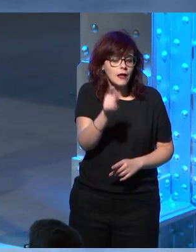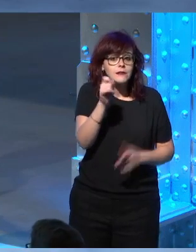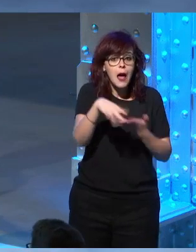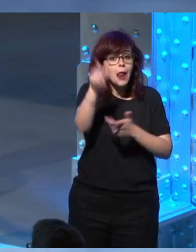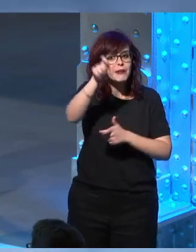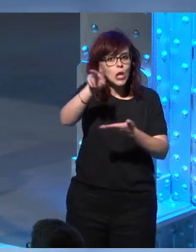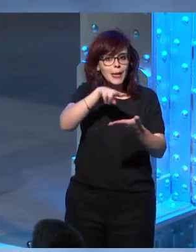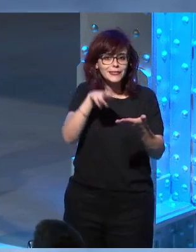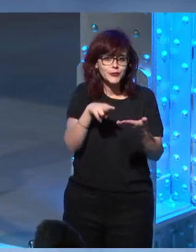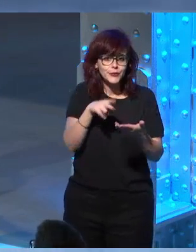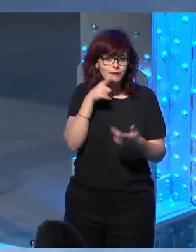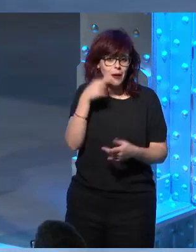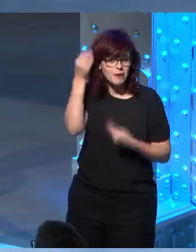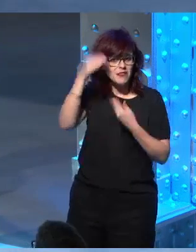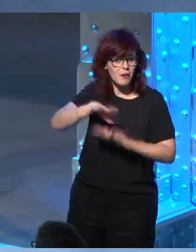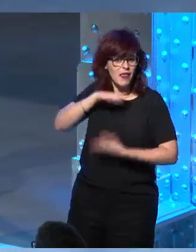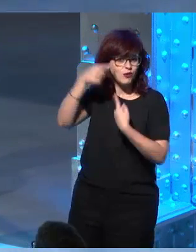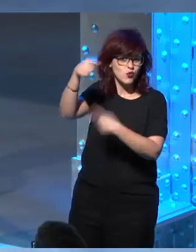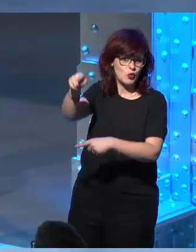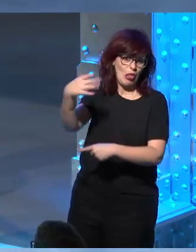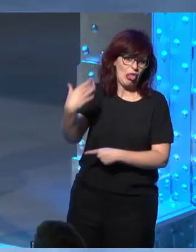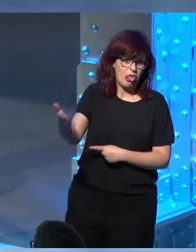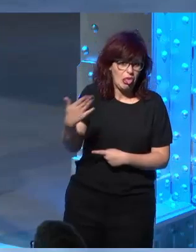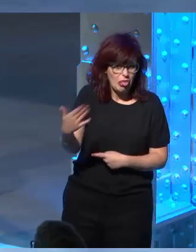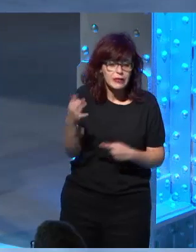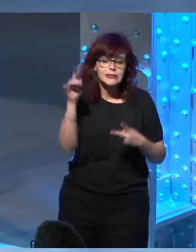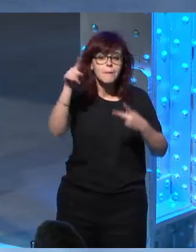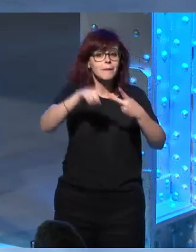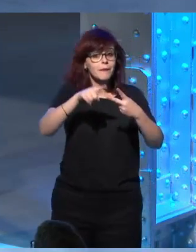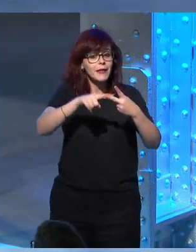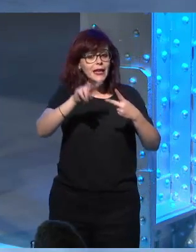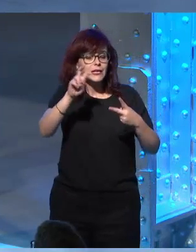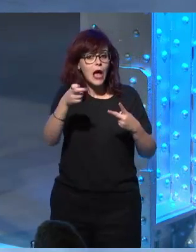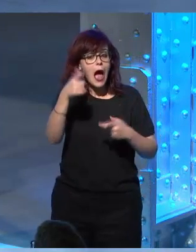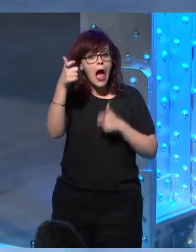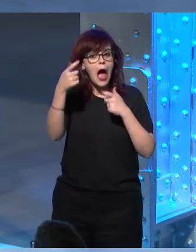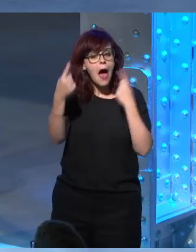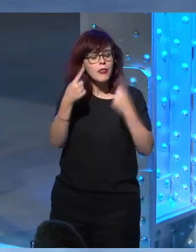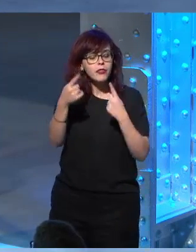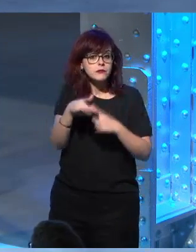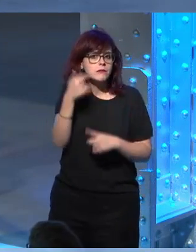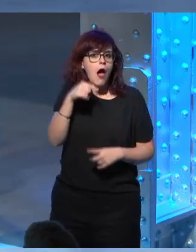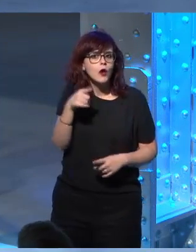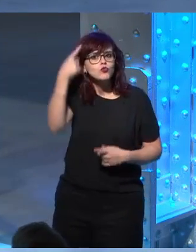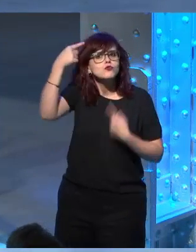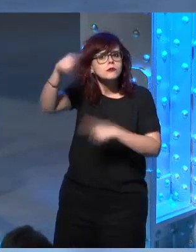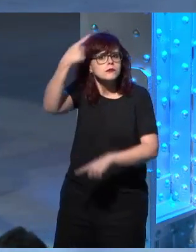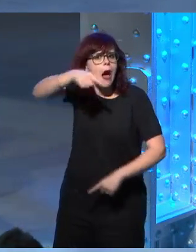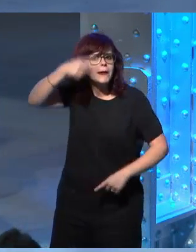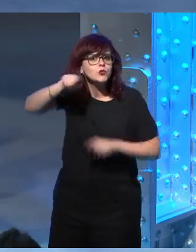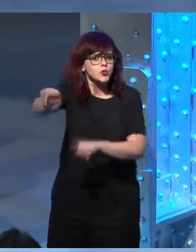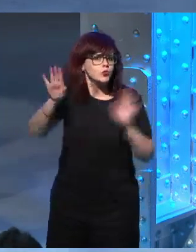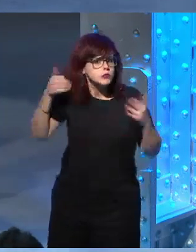al lector y otro, cuántas veces se dan por supuestas muchas cosas que el lector se supone que debería saber y que a lo